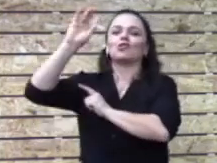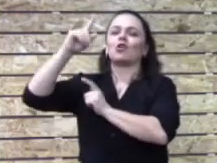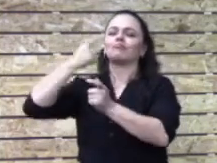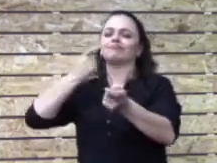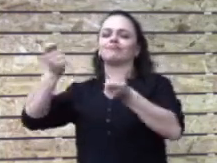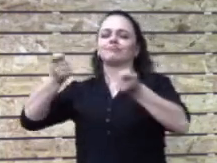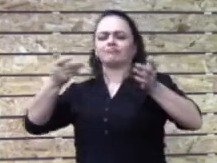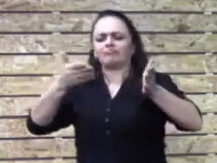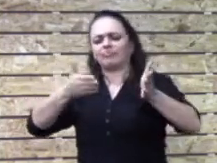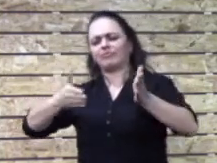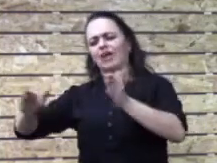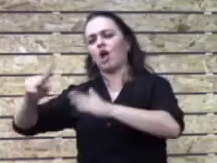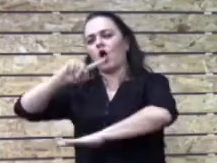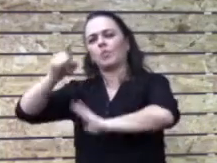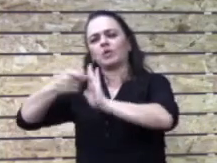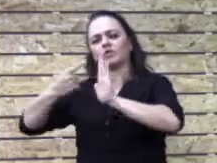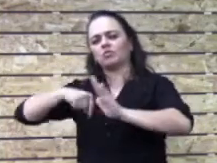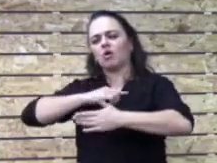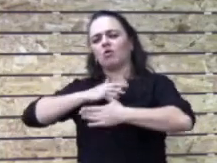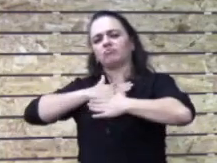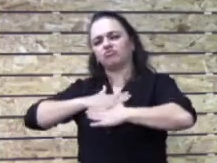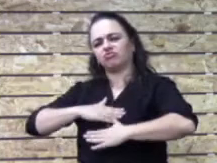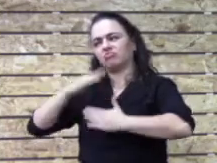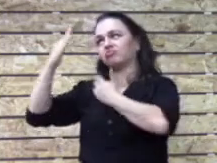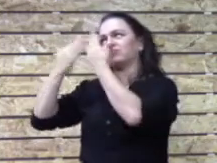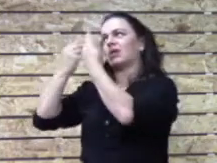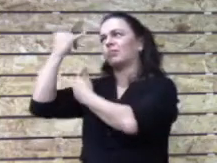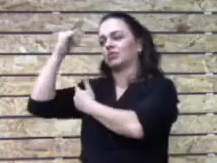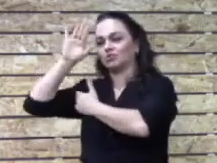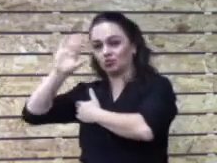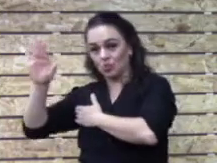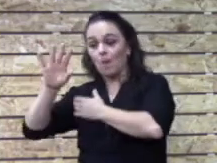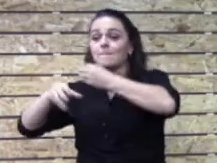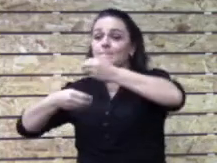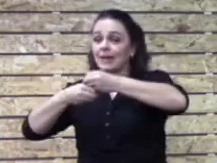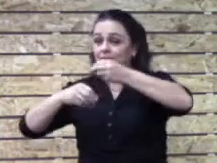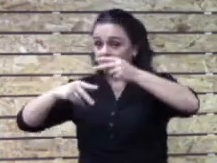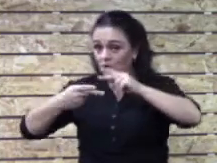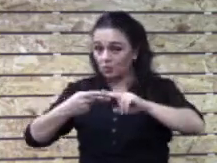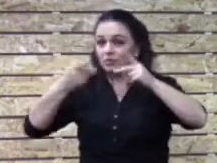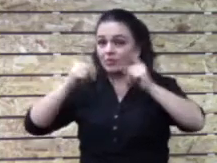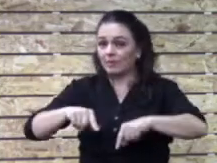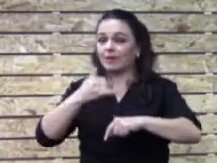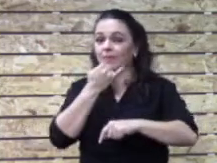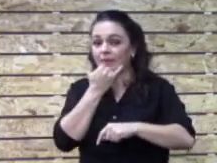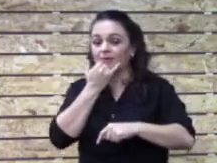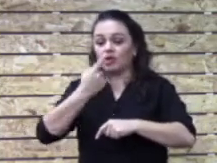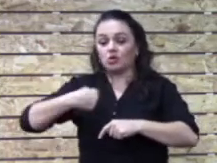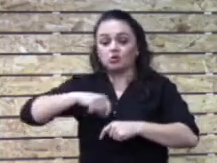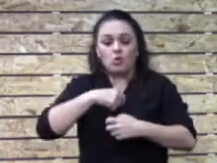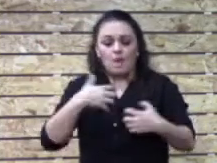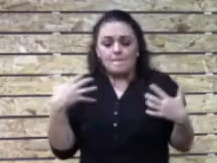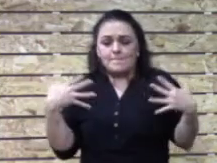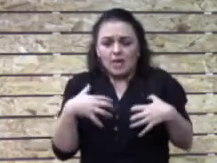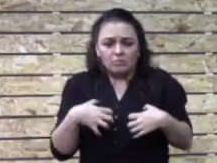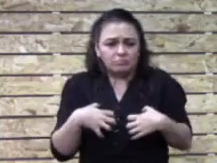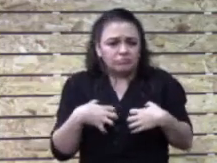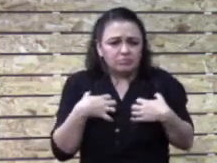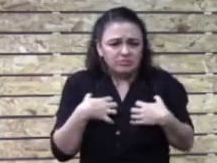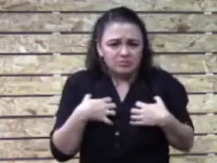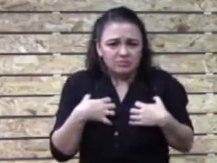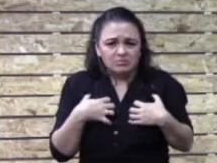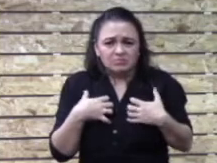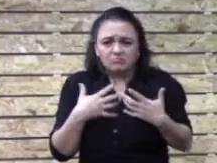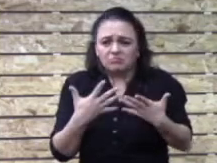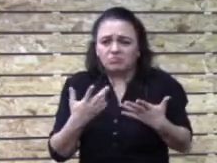del temor del hombre. El Salmo 112, verso 7 dice, no temerá de malas noticias.